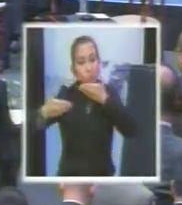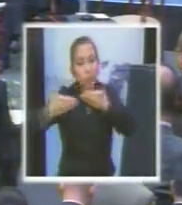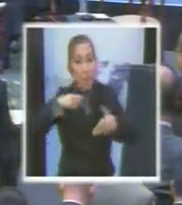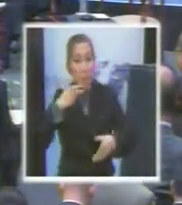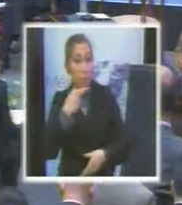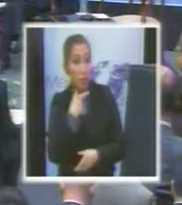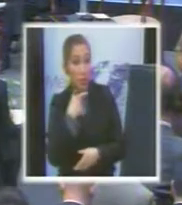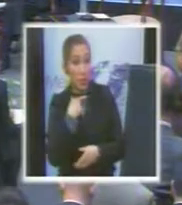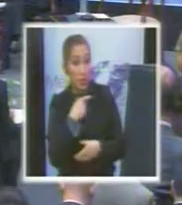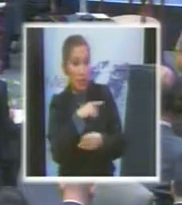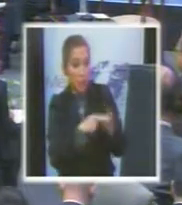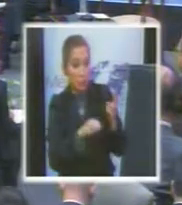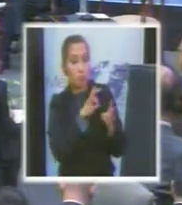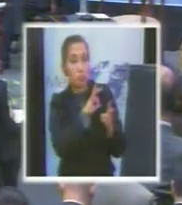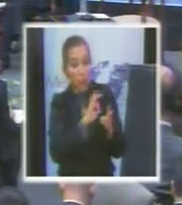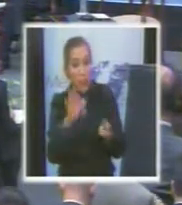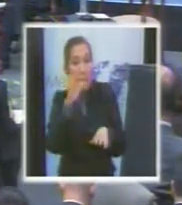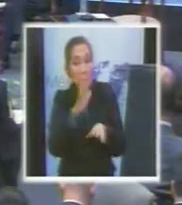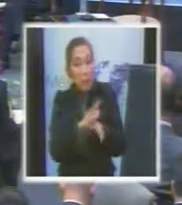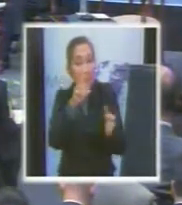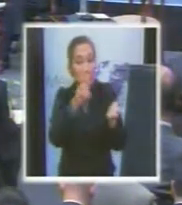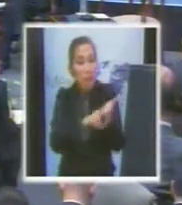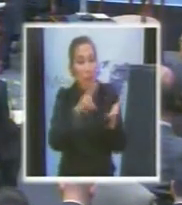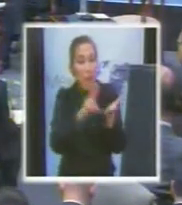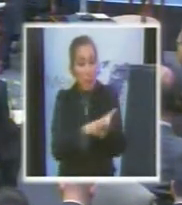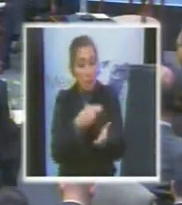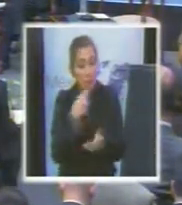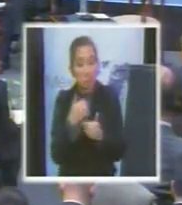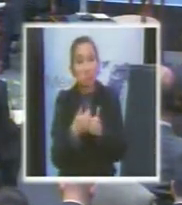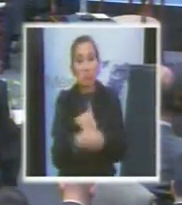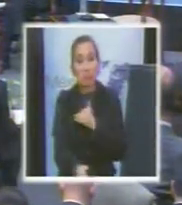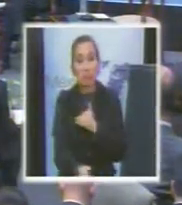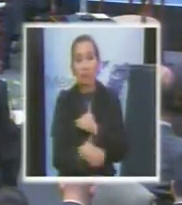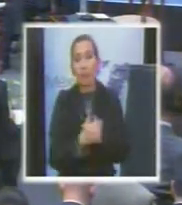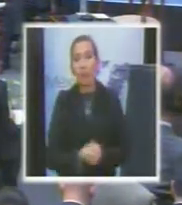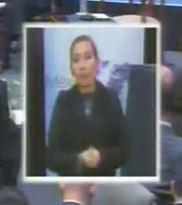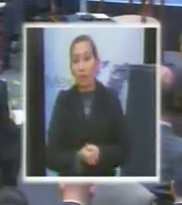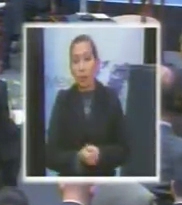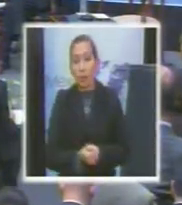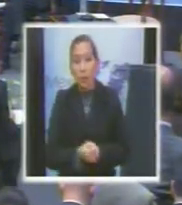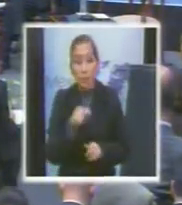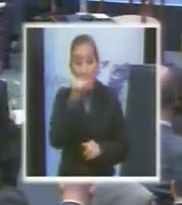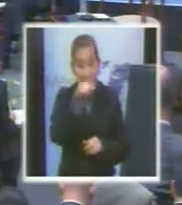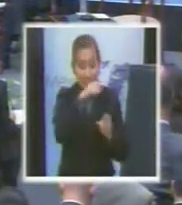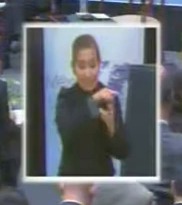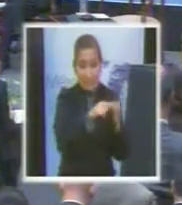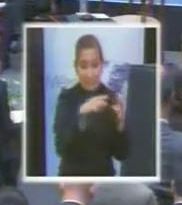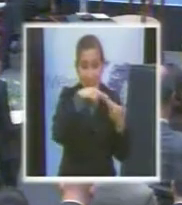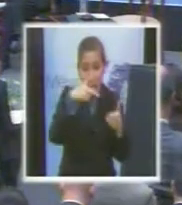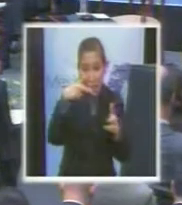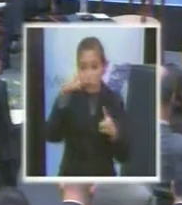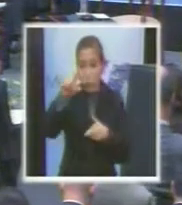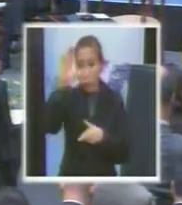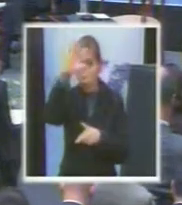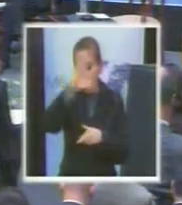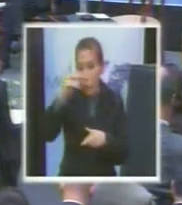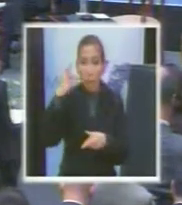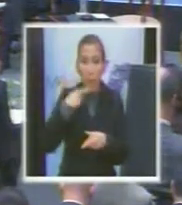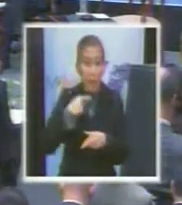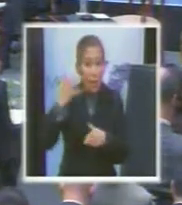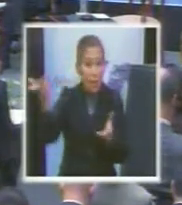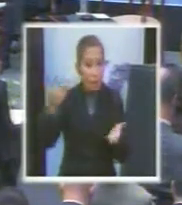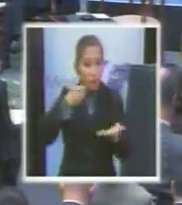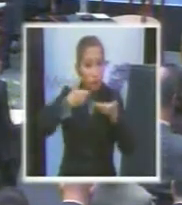y políticas pueden ser mucho más valiosas y funcionales. Han sido esas relaciones, las culturales, políticas